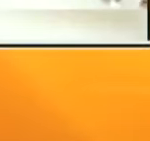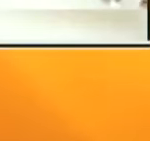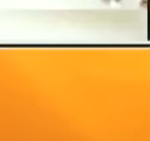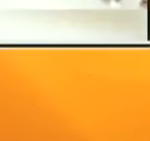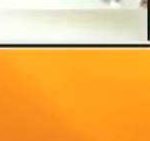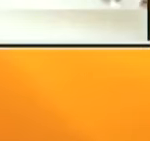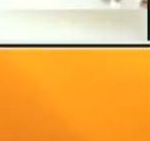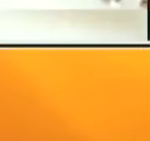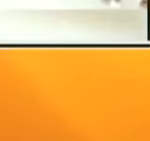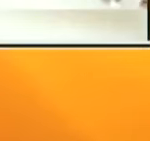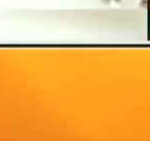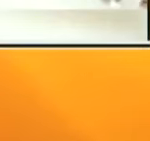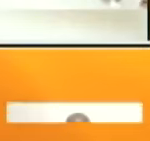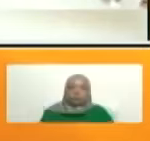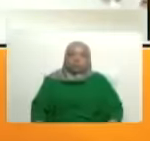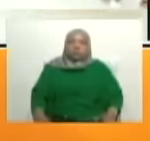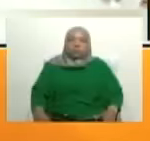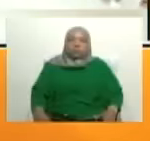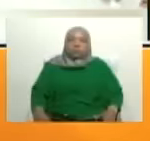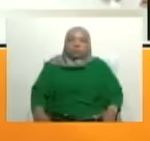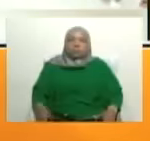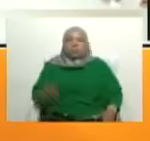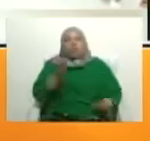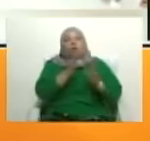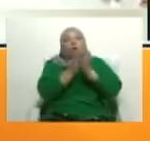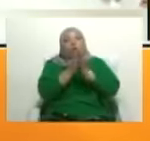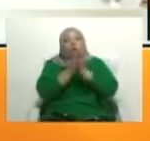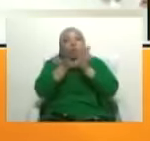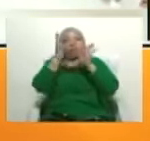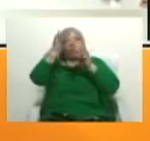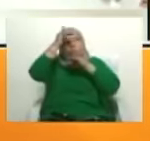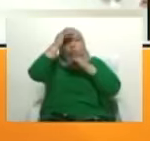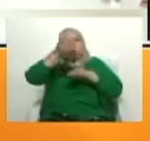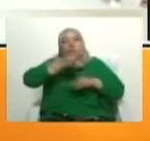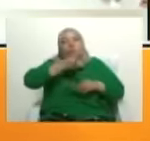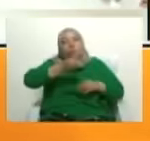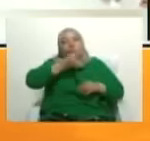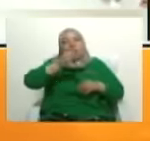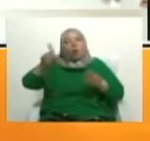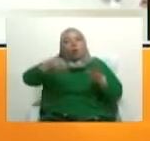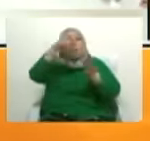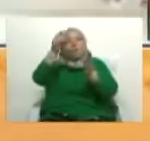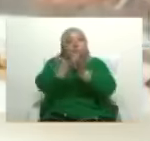Eso es natural. Paren el video ahí. Paren. Por favor, ustedes periodistas, vuelvo a poner pantalla completa.